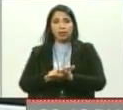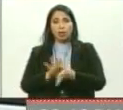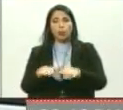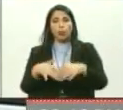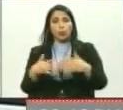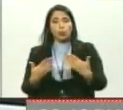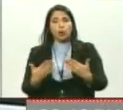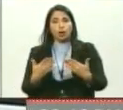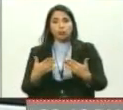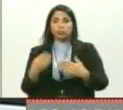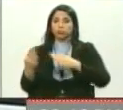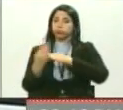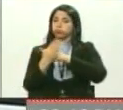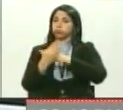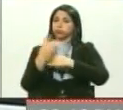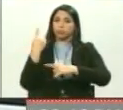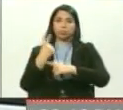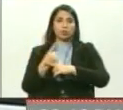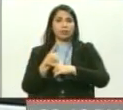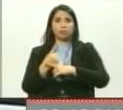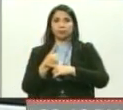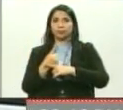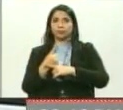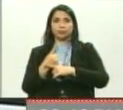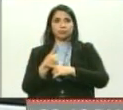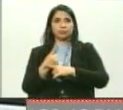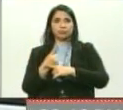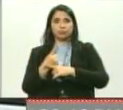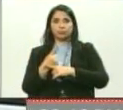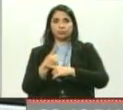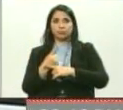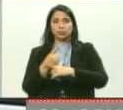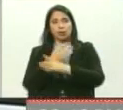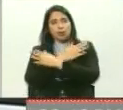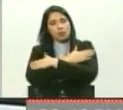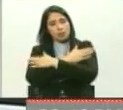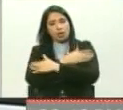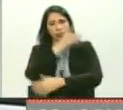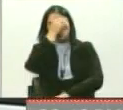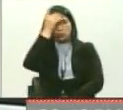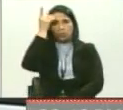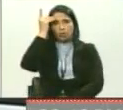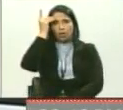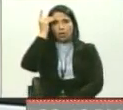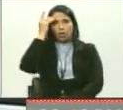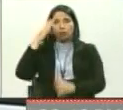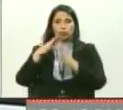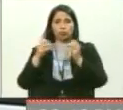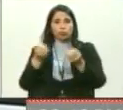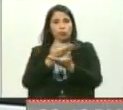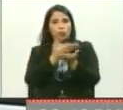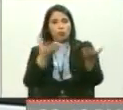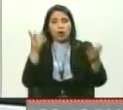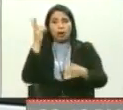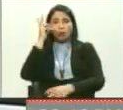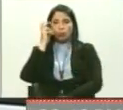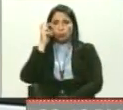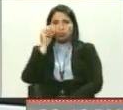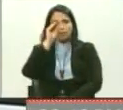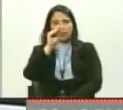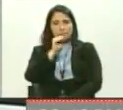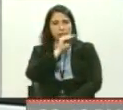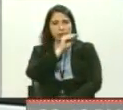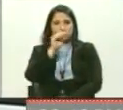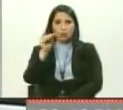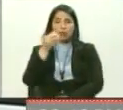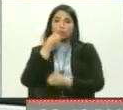tanto, cuidarnos. Diosdado, un abrazo para ti, para todos los que escuchan, las bendiciones.